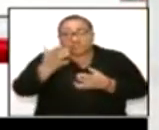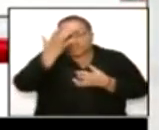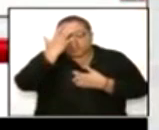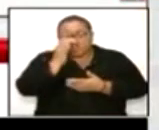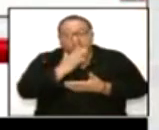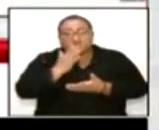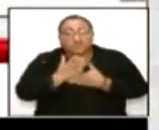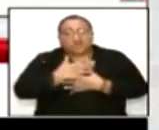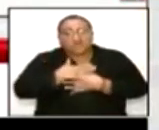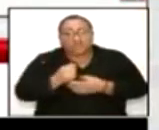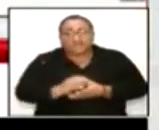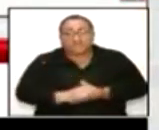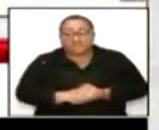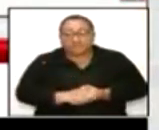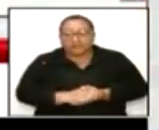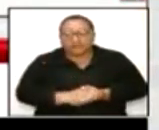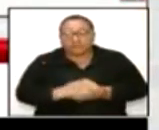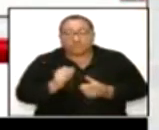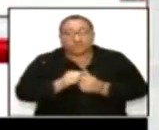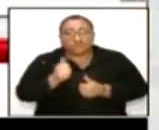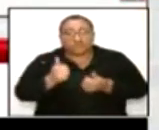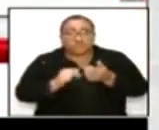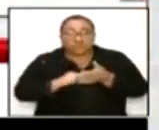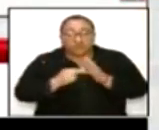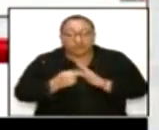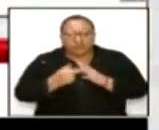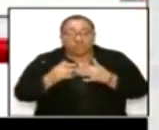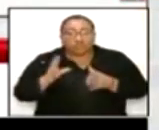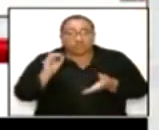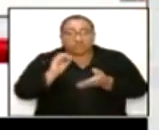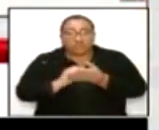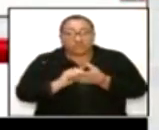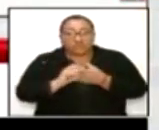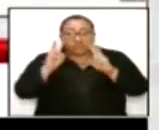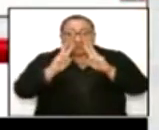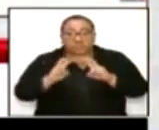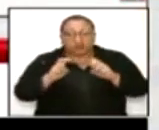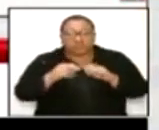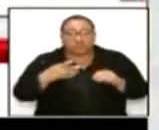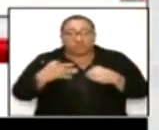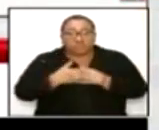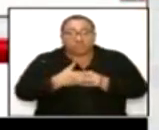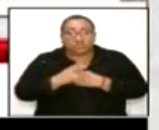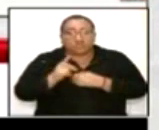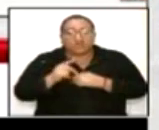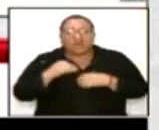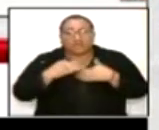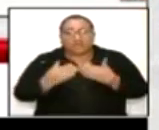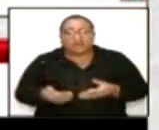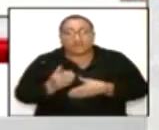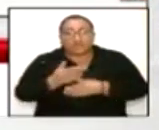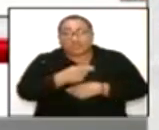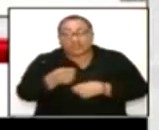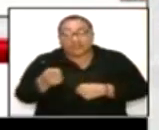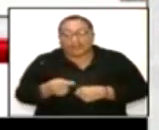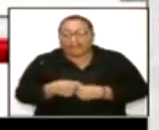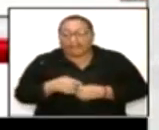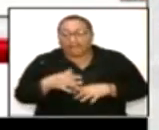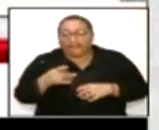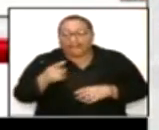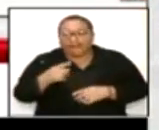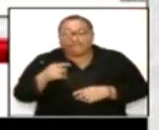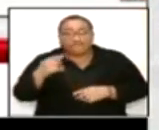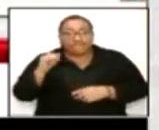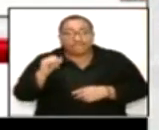y situaciones de salud por las cuales se ameritaría evaluar la interrupción del embarazo. Entre ellas,